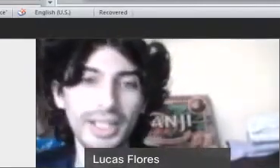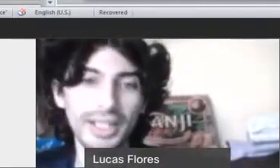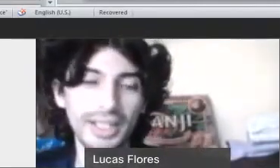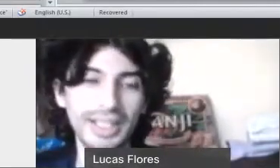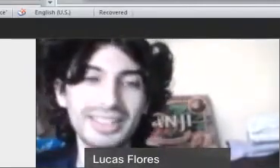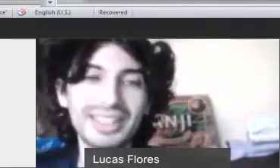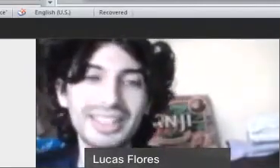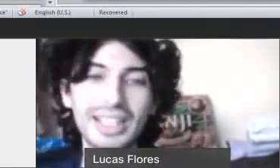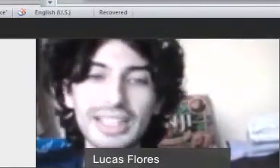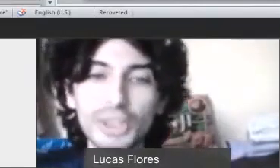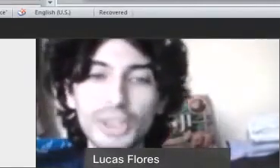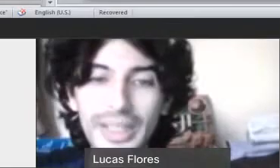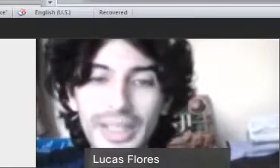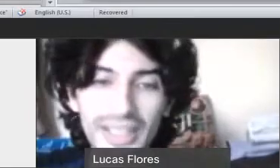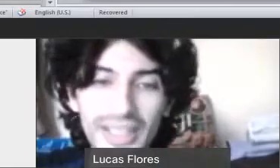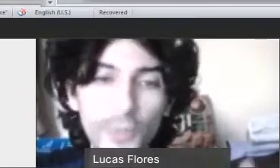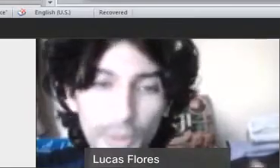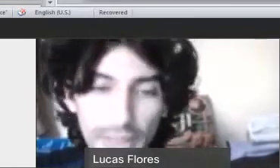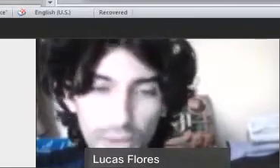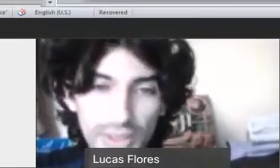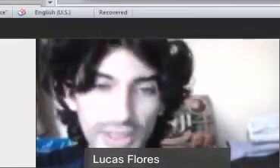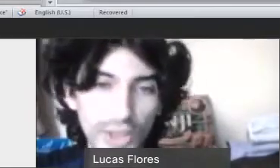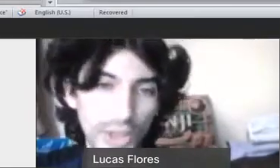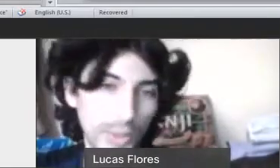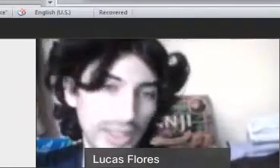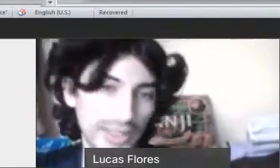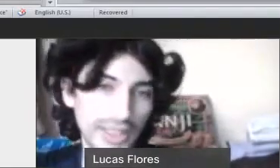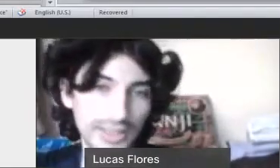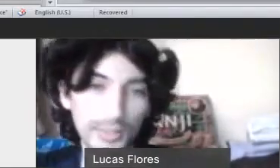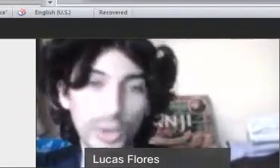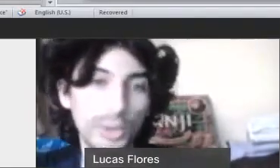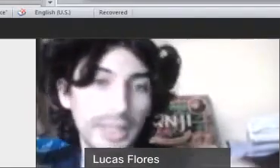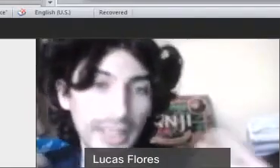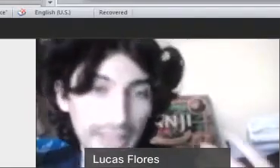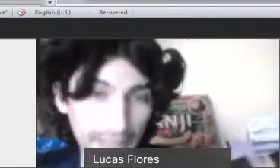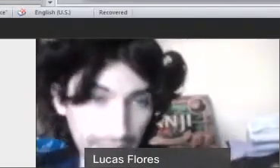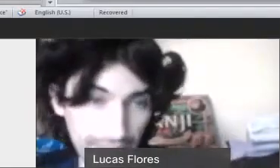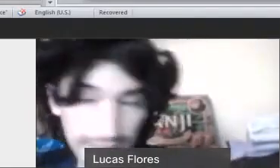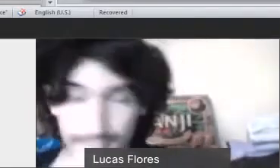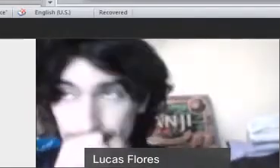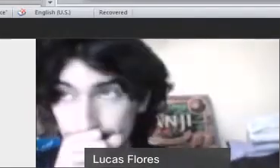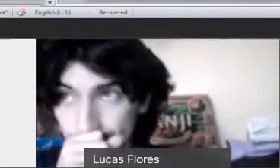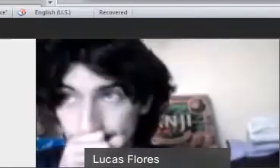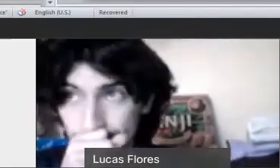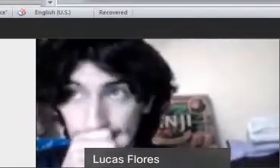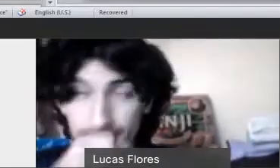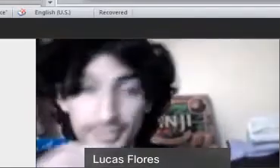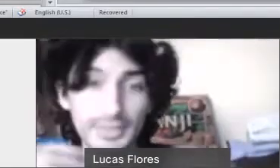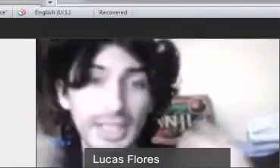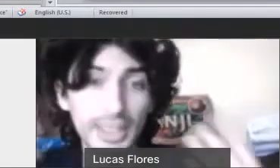poder hacer que la clase tomara ese formato. Así que lo que voy a hacer es volver a dar la clase